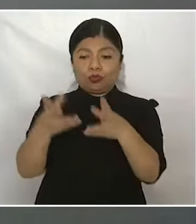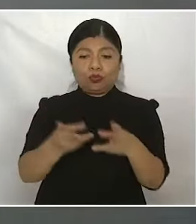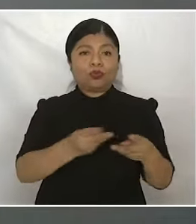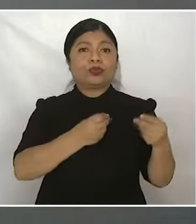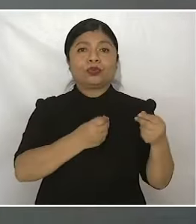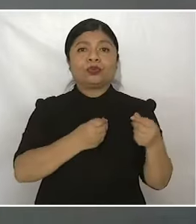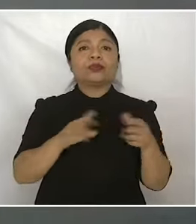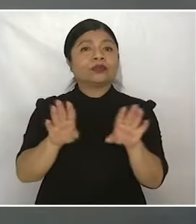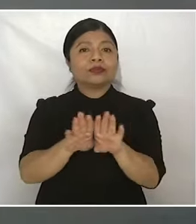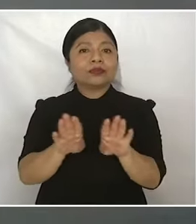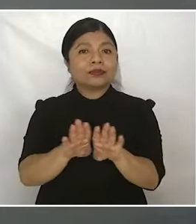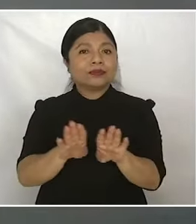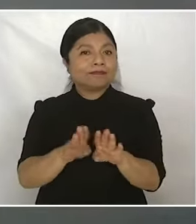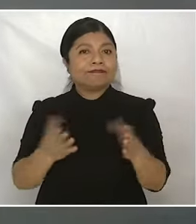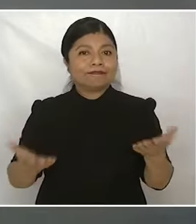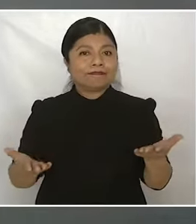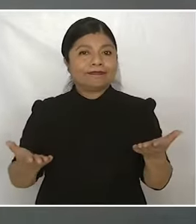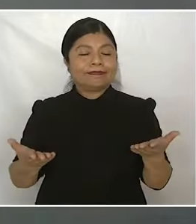había que